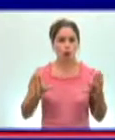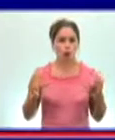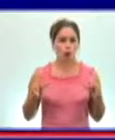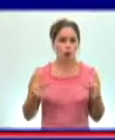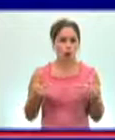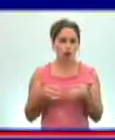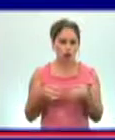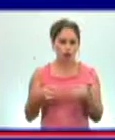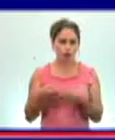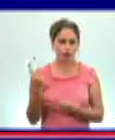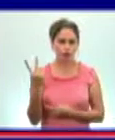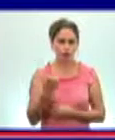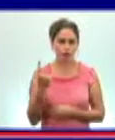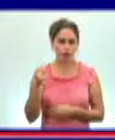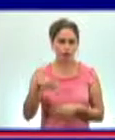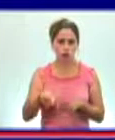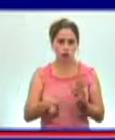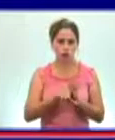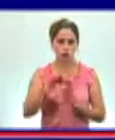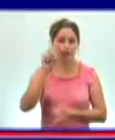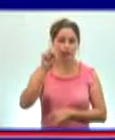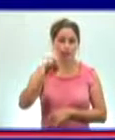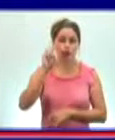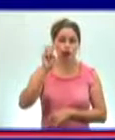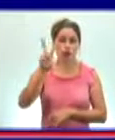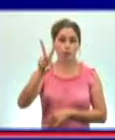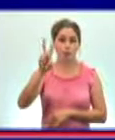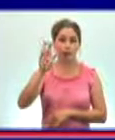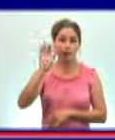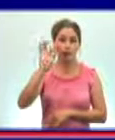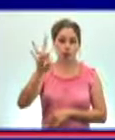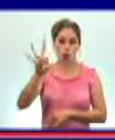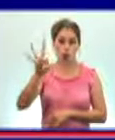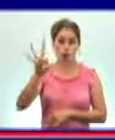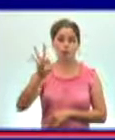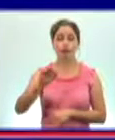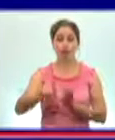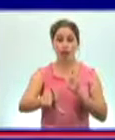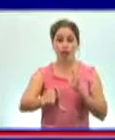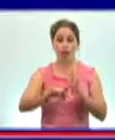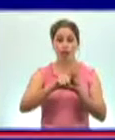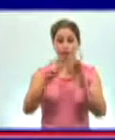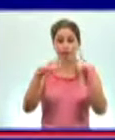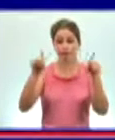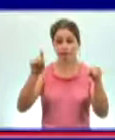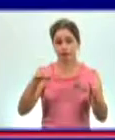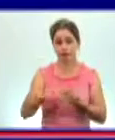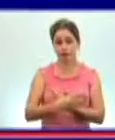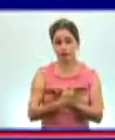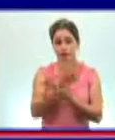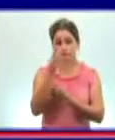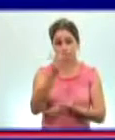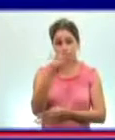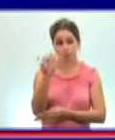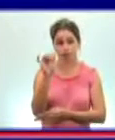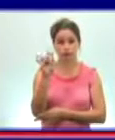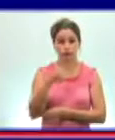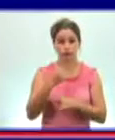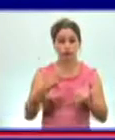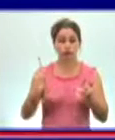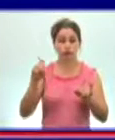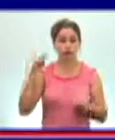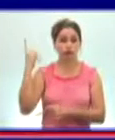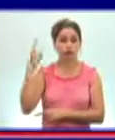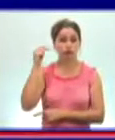su ley 128-2019, la ley de los símbolos. Pero es necesario también darle espacios a los atributos nacionales